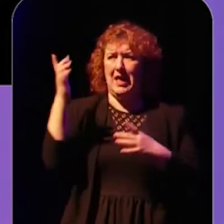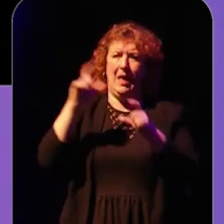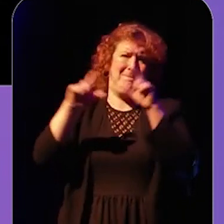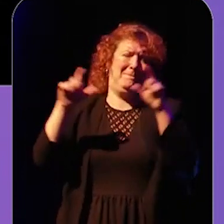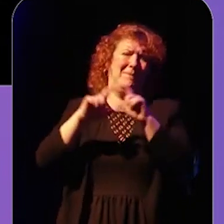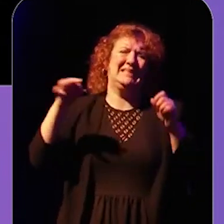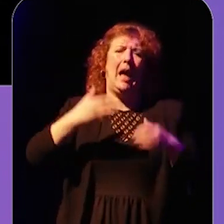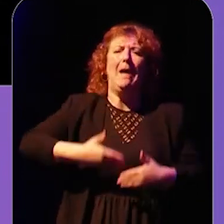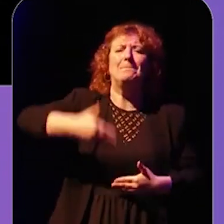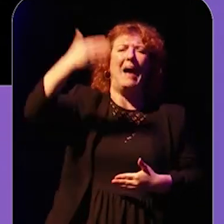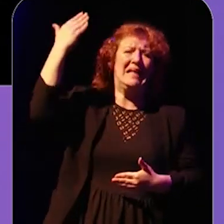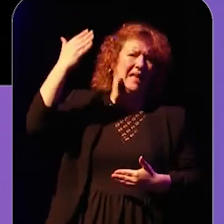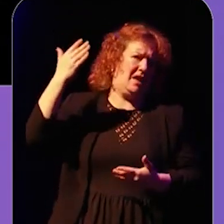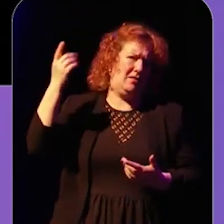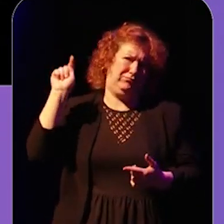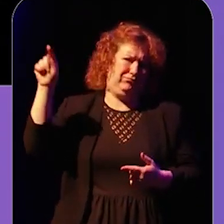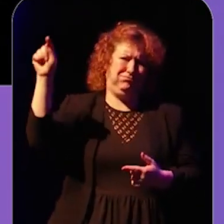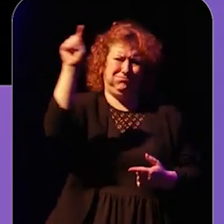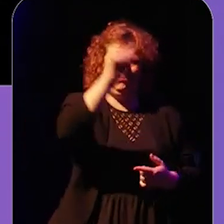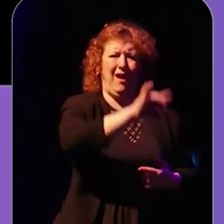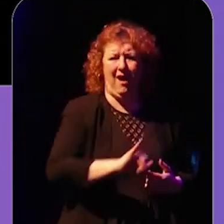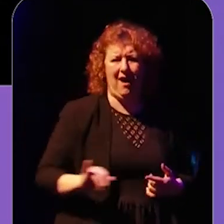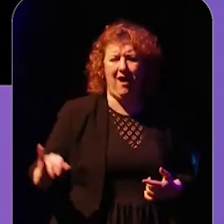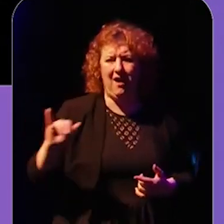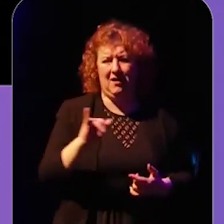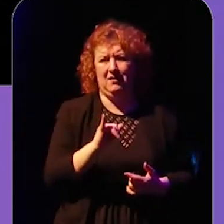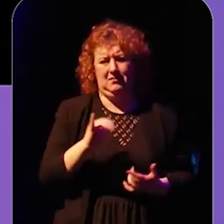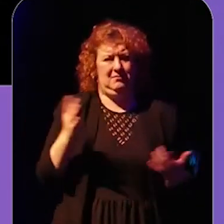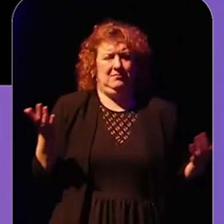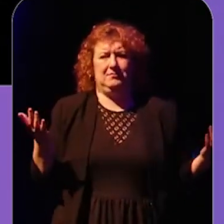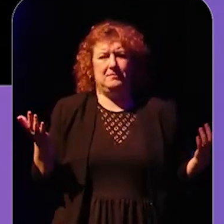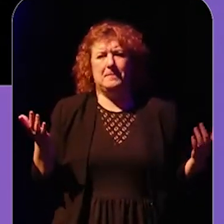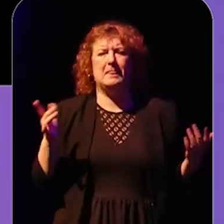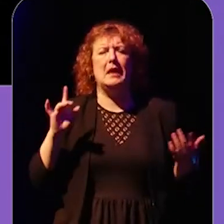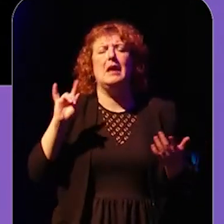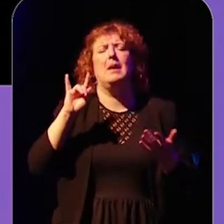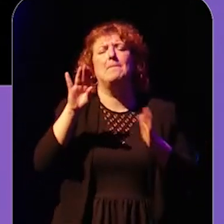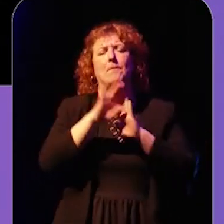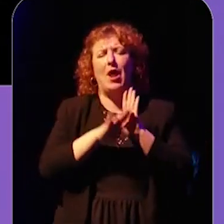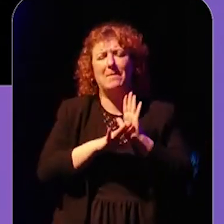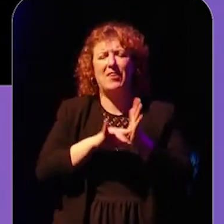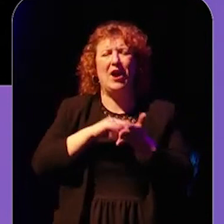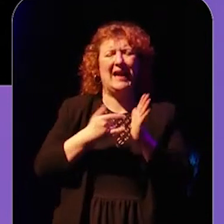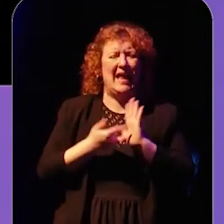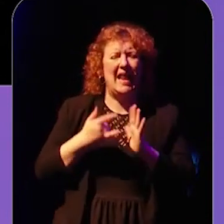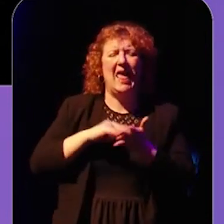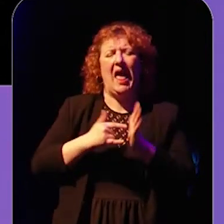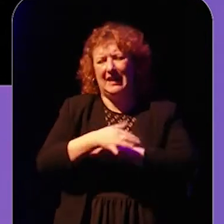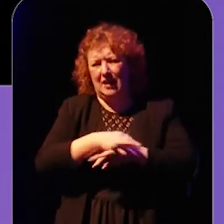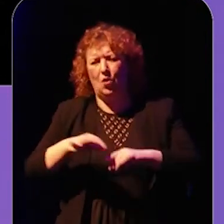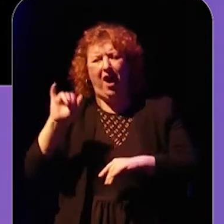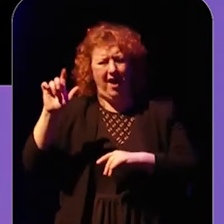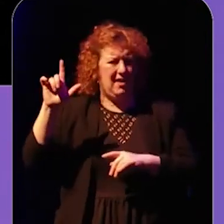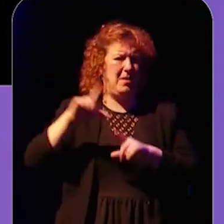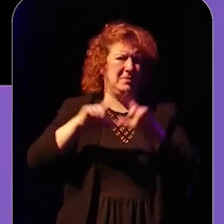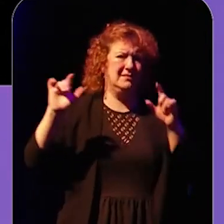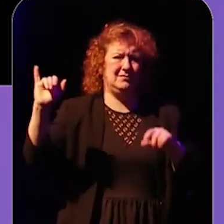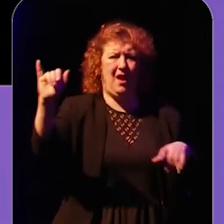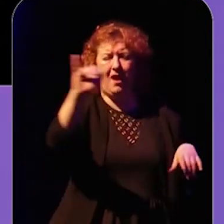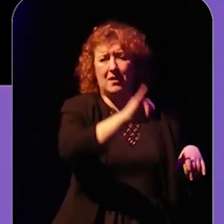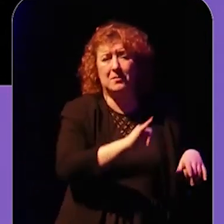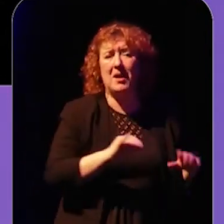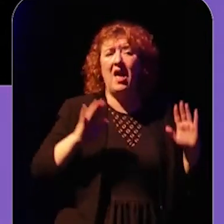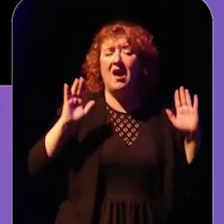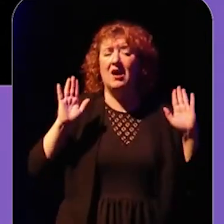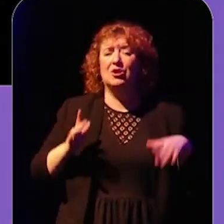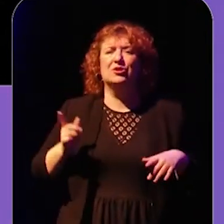hacen pantallas en todos los lugares. Hay muchas empresas que trabajan en programación, ingeniería y arquitectura. Al